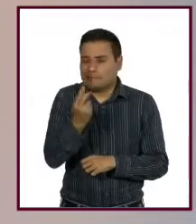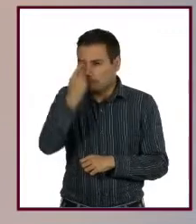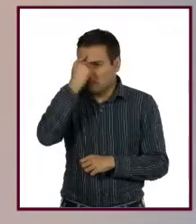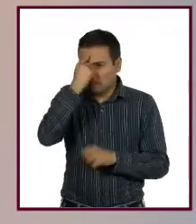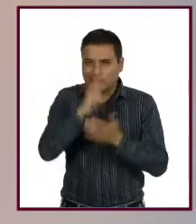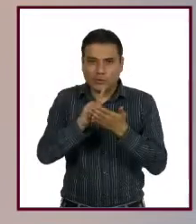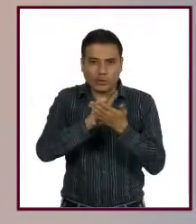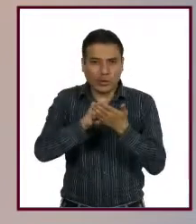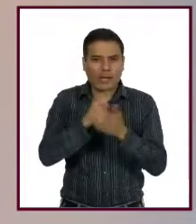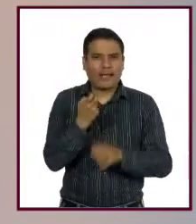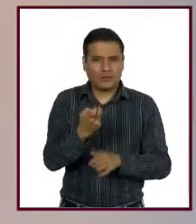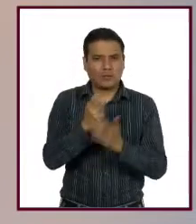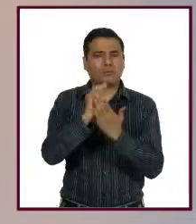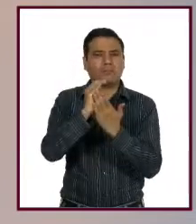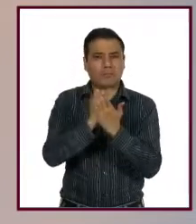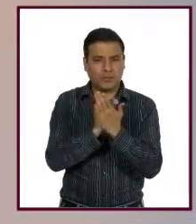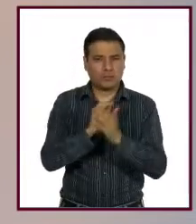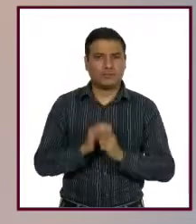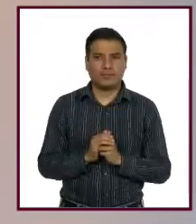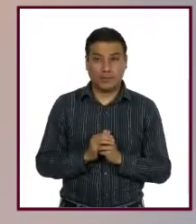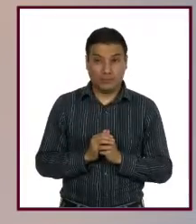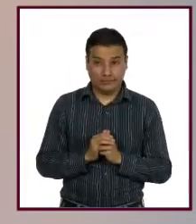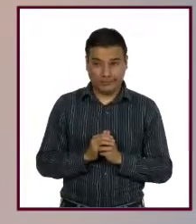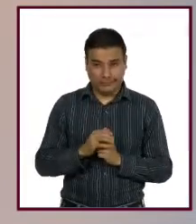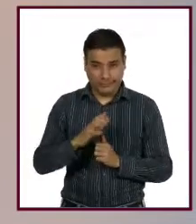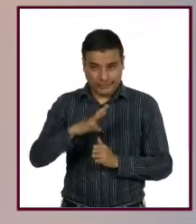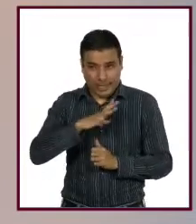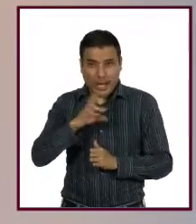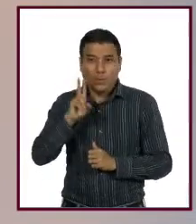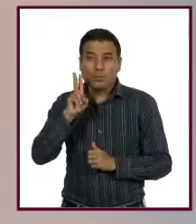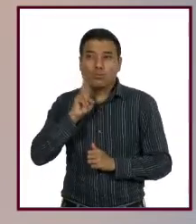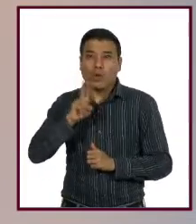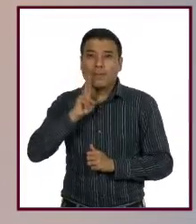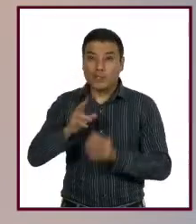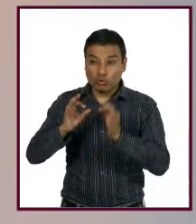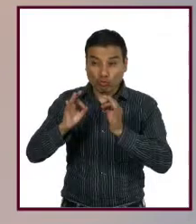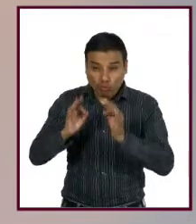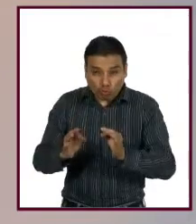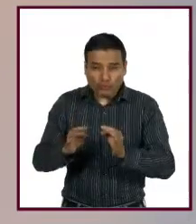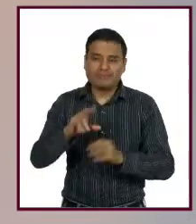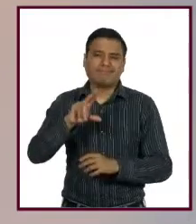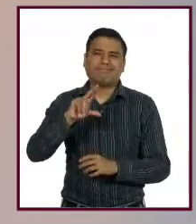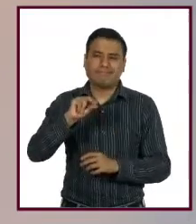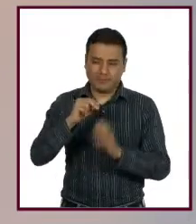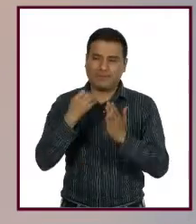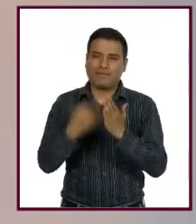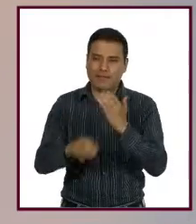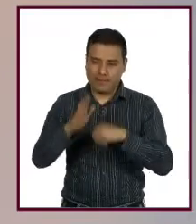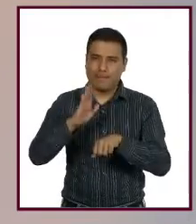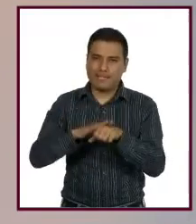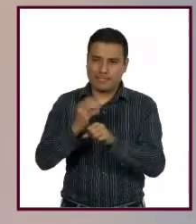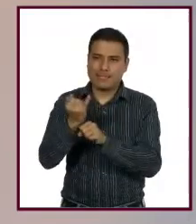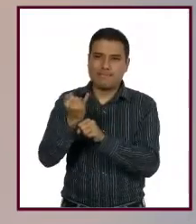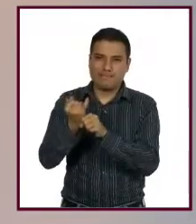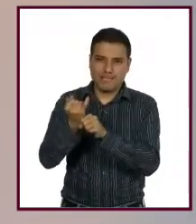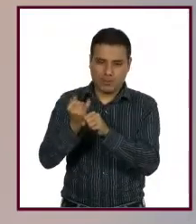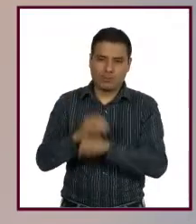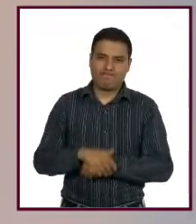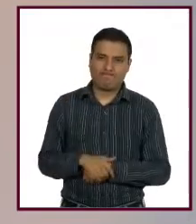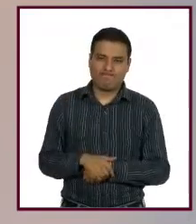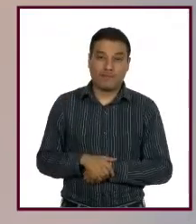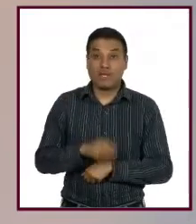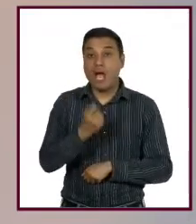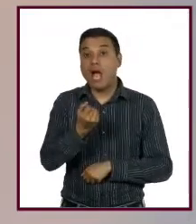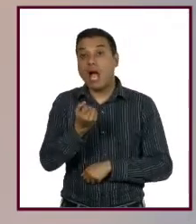Sin embargo, estos no tienen tanta evidencia en su efectividad y falta investigación con respecto a medicamentos